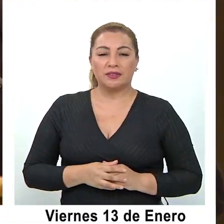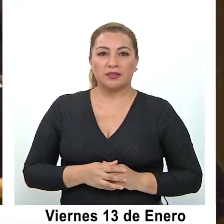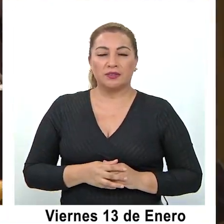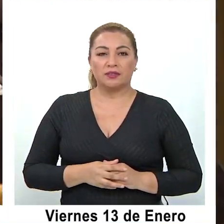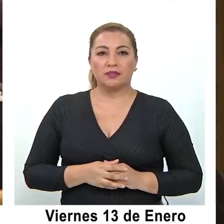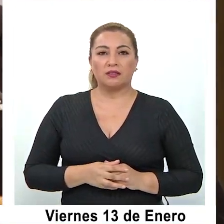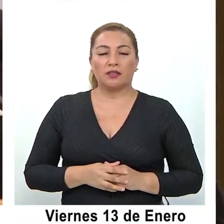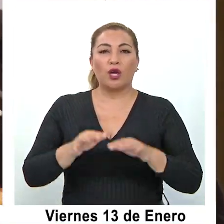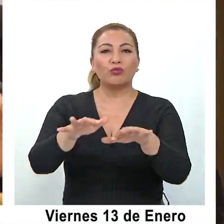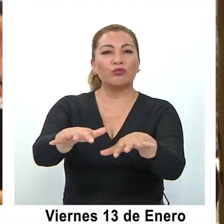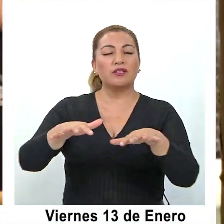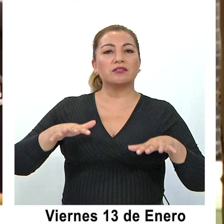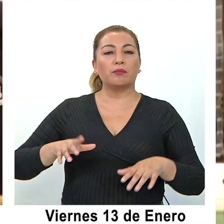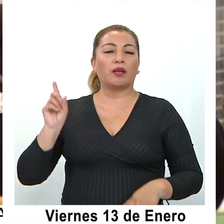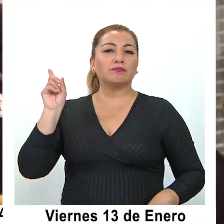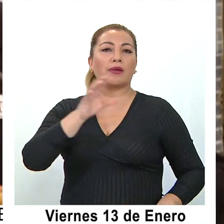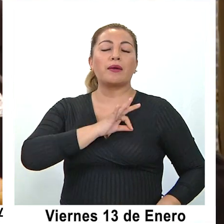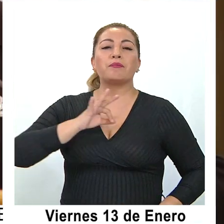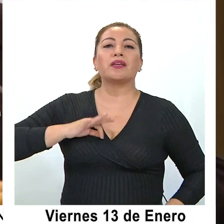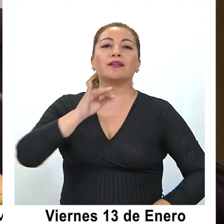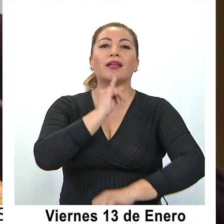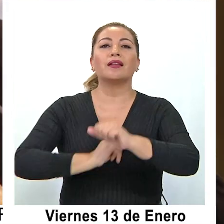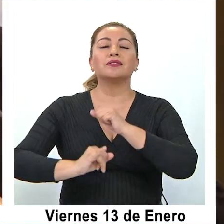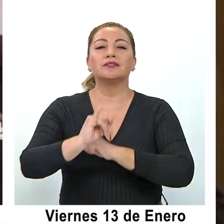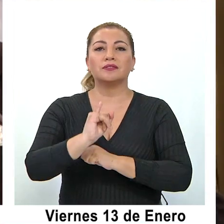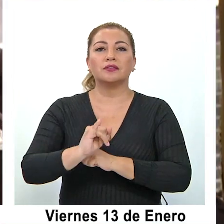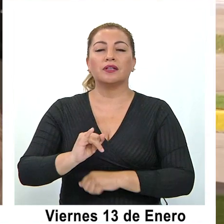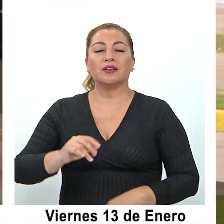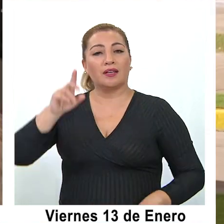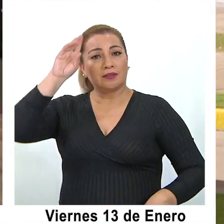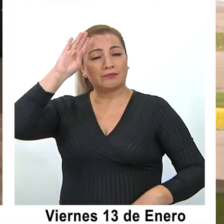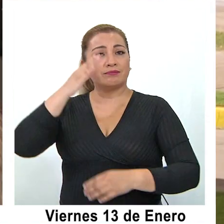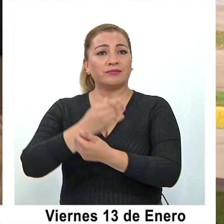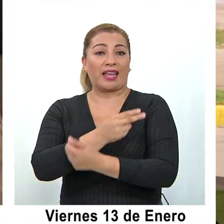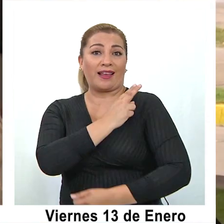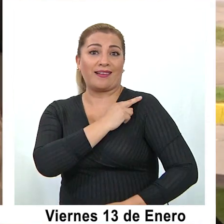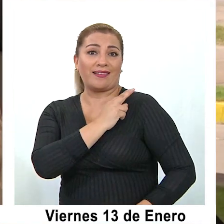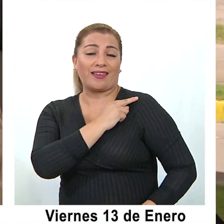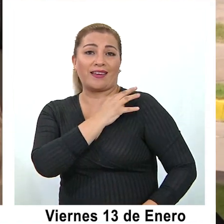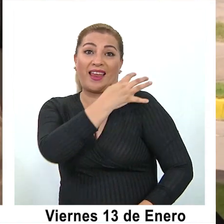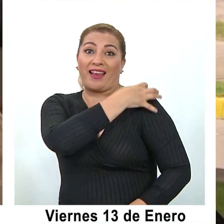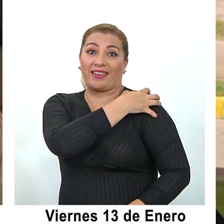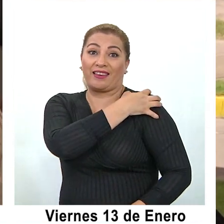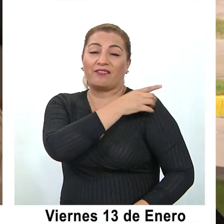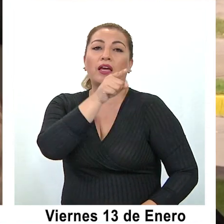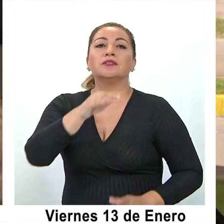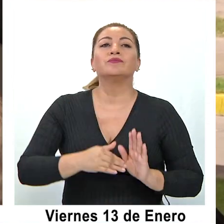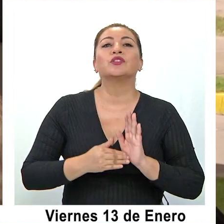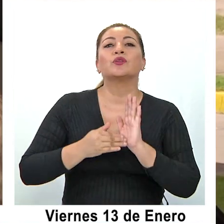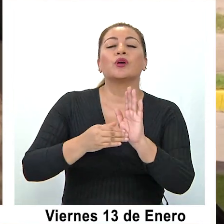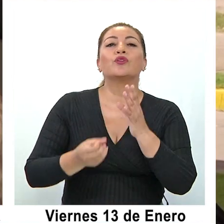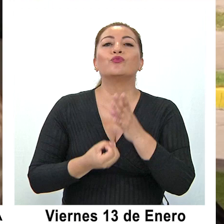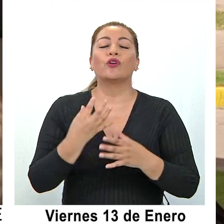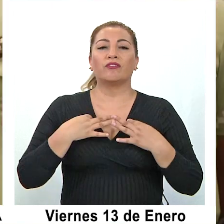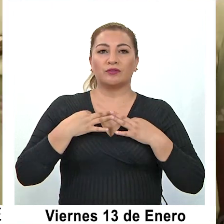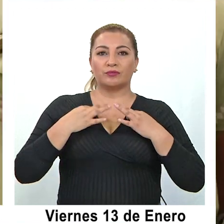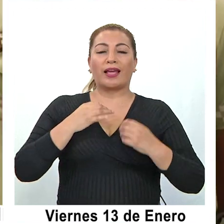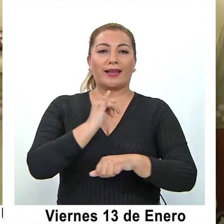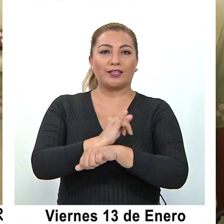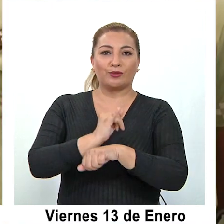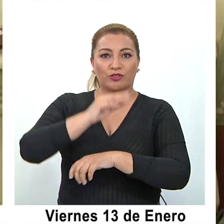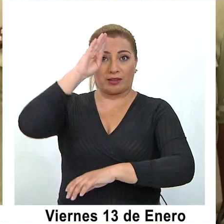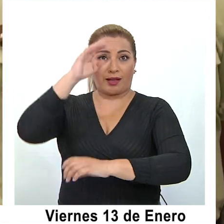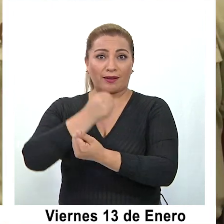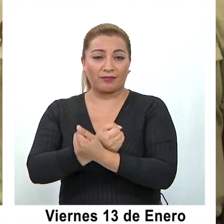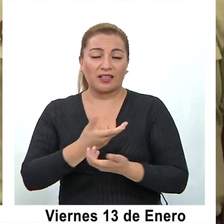En una ceremonia a la que asistió la ministra del interior y el general director de Carabineros, se dio a conocer la nueva vestimenta de la institución.